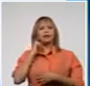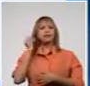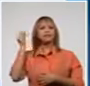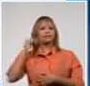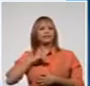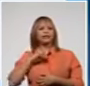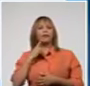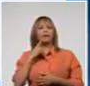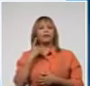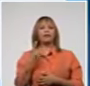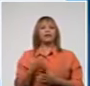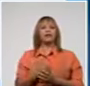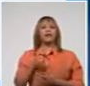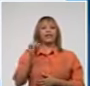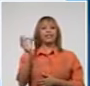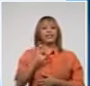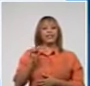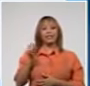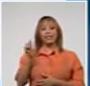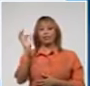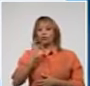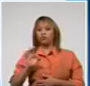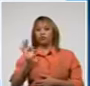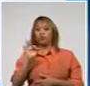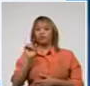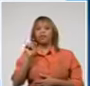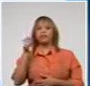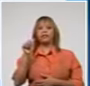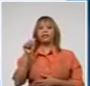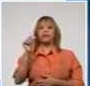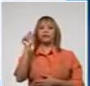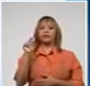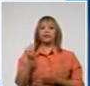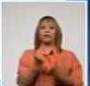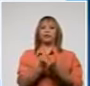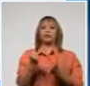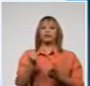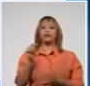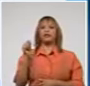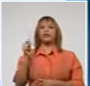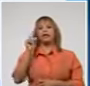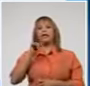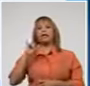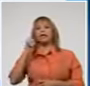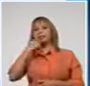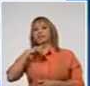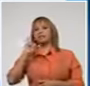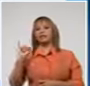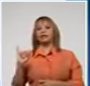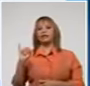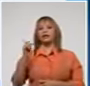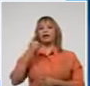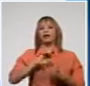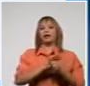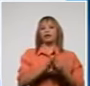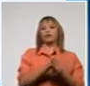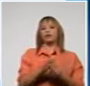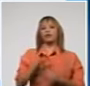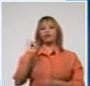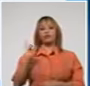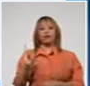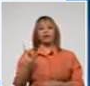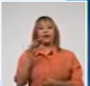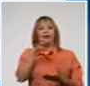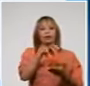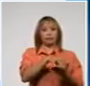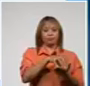quede grabado que en 10 de octubre hoy se reportan 10 casos positivos, en La Lisa 6, en Arroyo Naranjo 6, donde por cierto se abrió un evento de